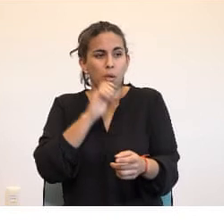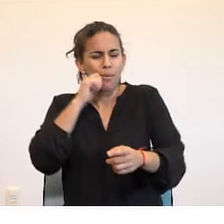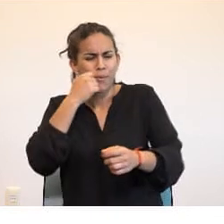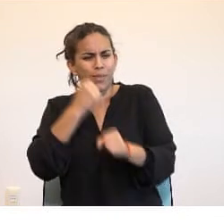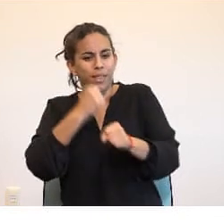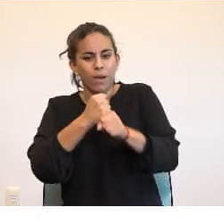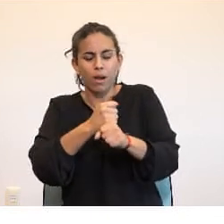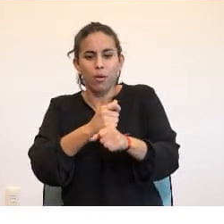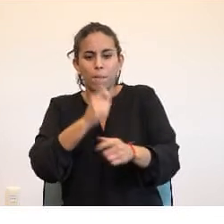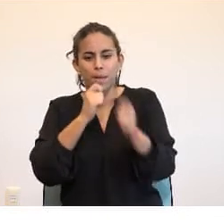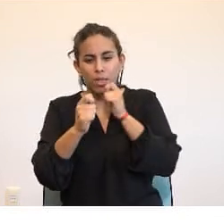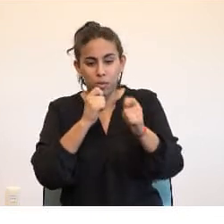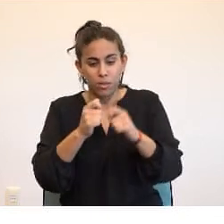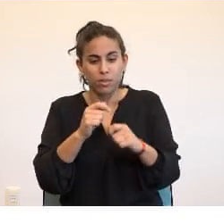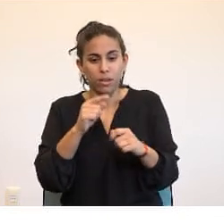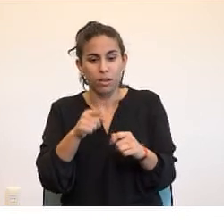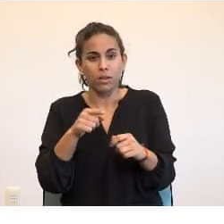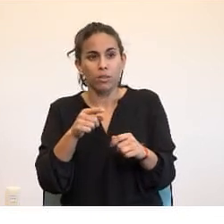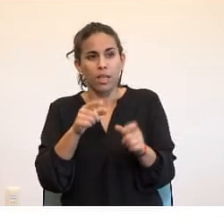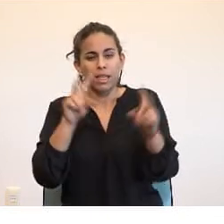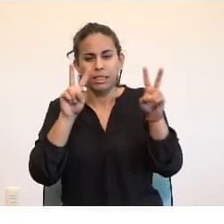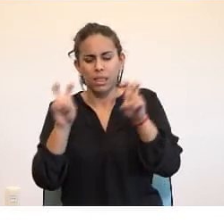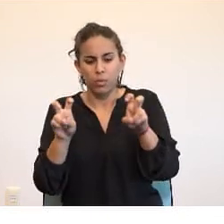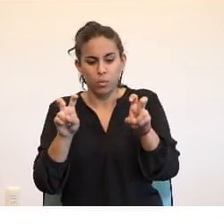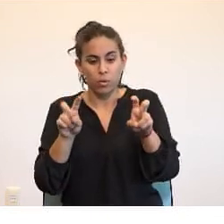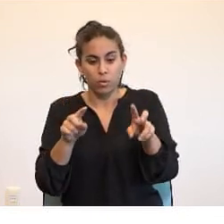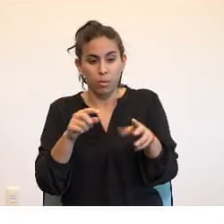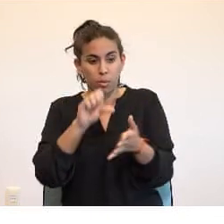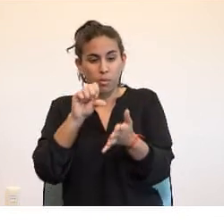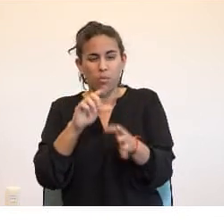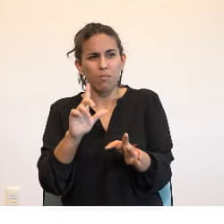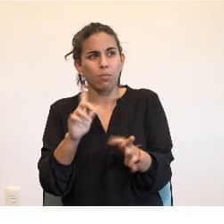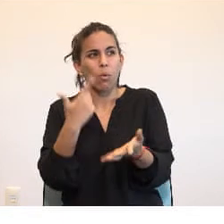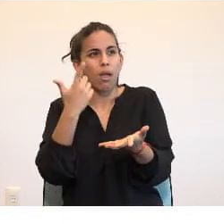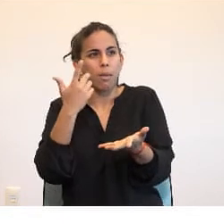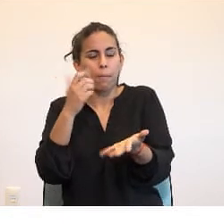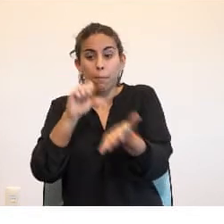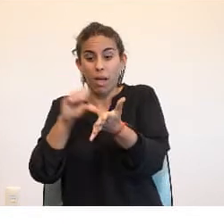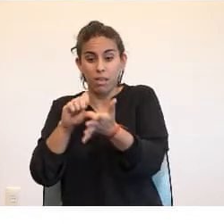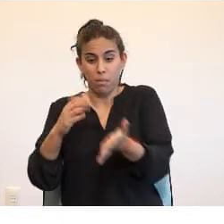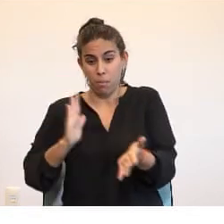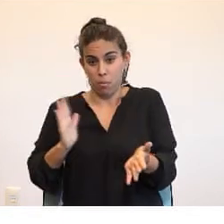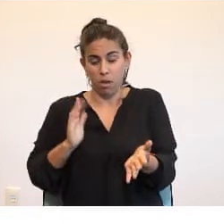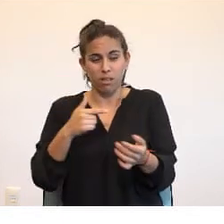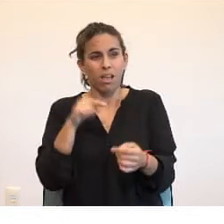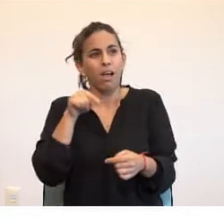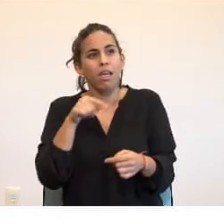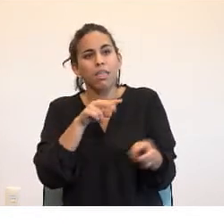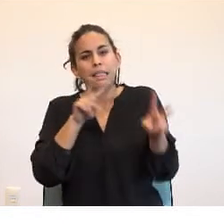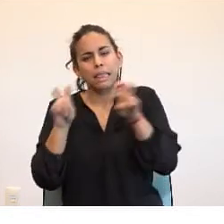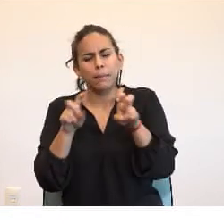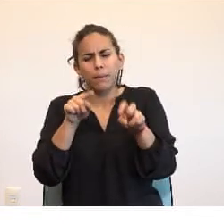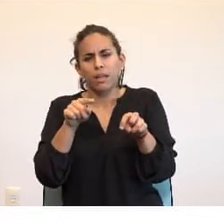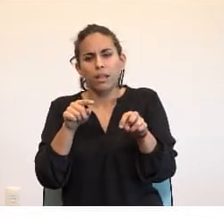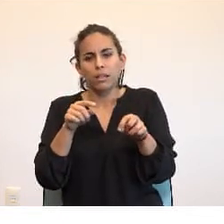Jon Sistiaga, al que ha titulado No es país para mujeres, donde trata de visibilizar el día a día de